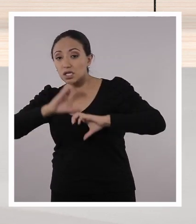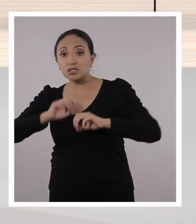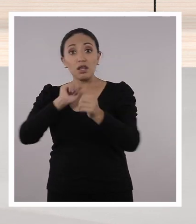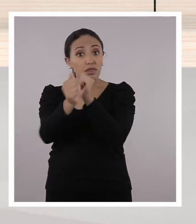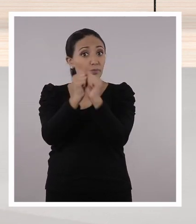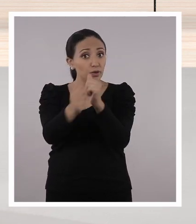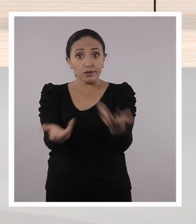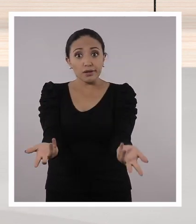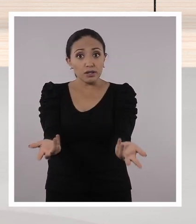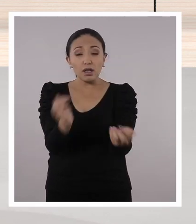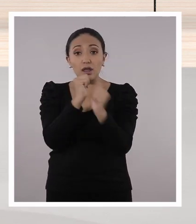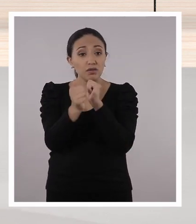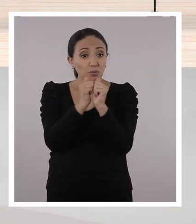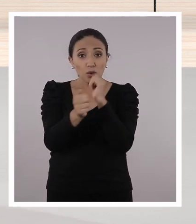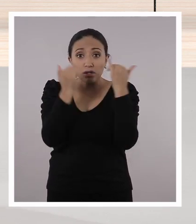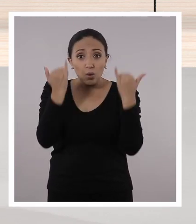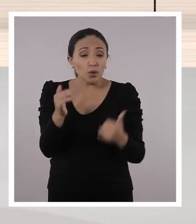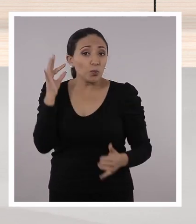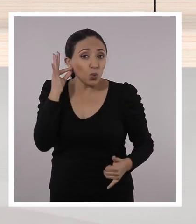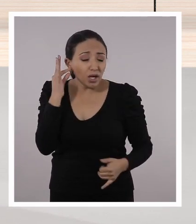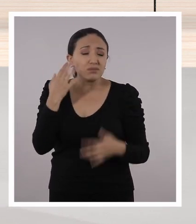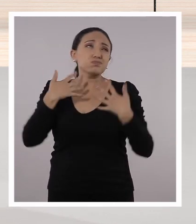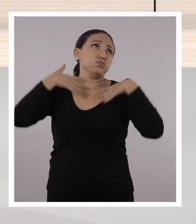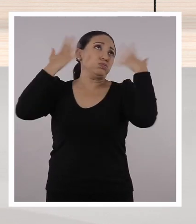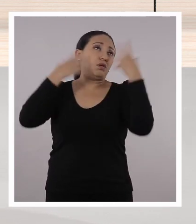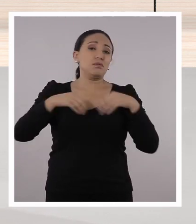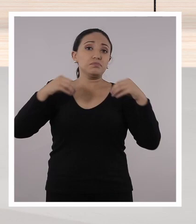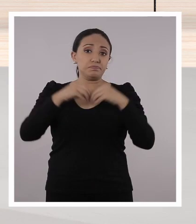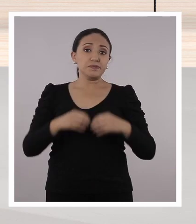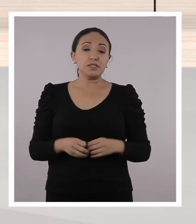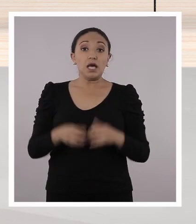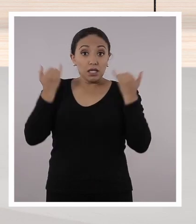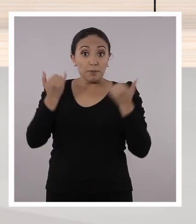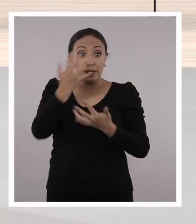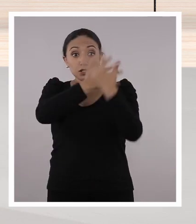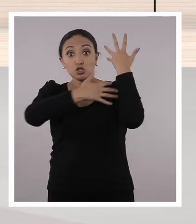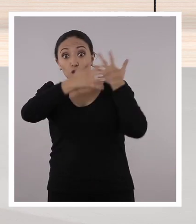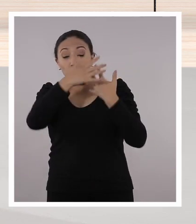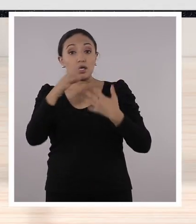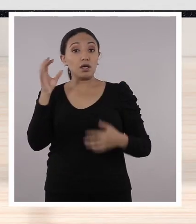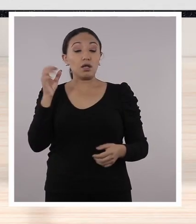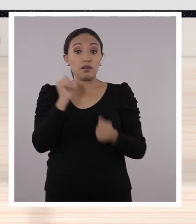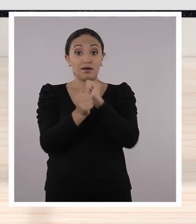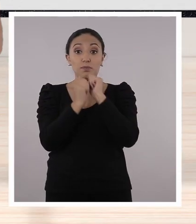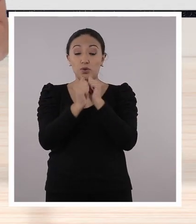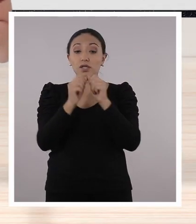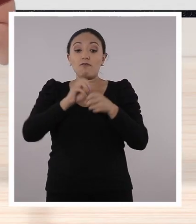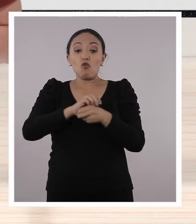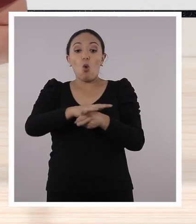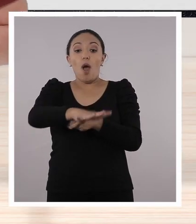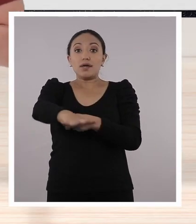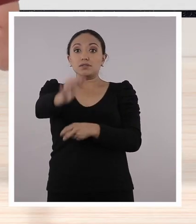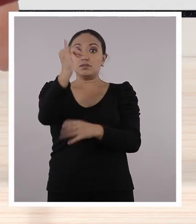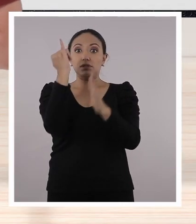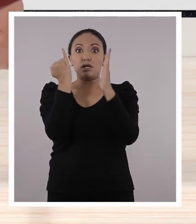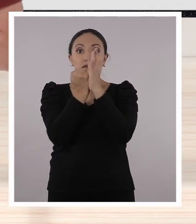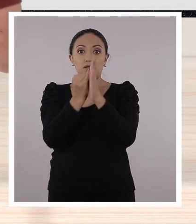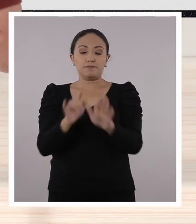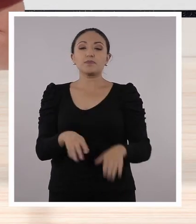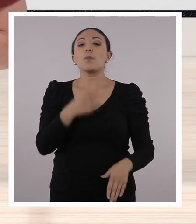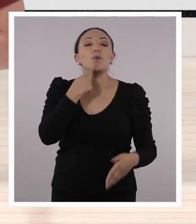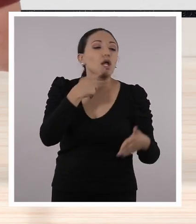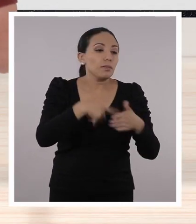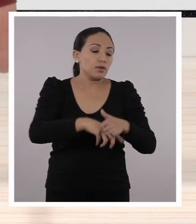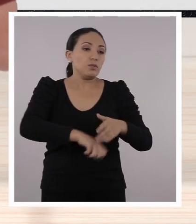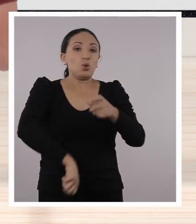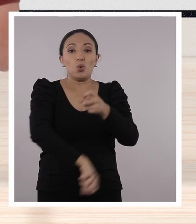ciencia, inclusive en el deporte, porque los deportes también tienen un pasado histórico interesante. Sí, y además influyen en nuestra identidad. Por